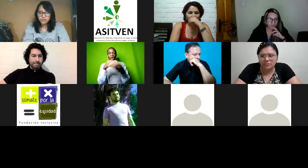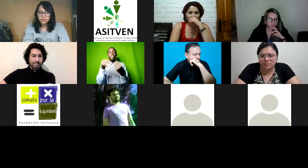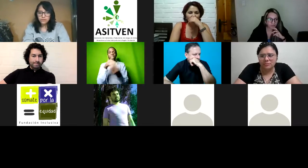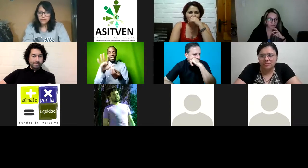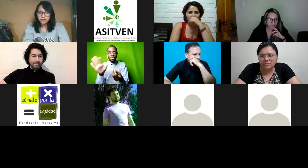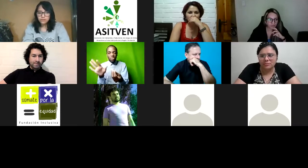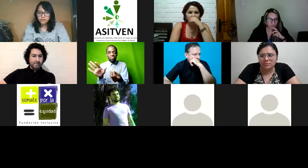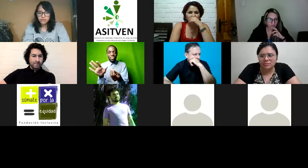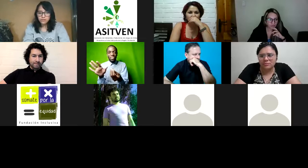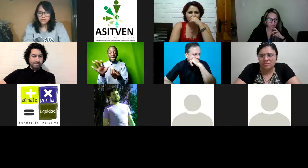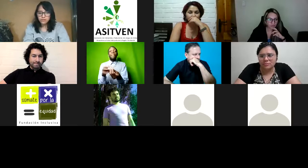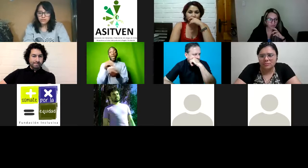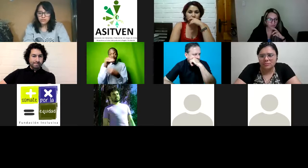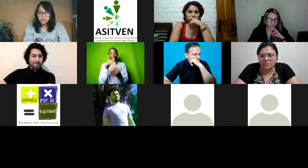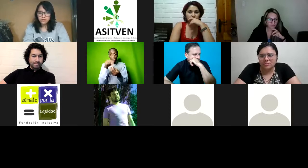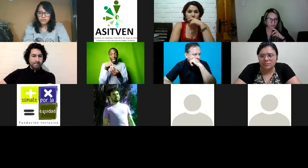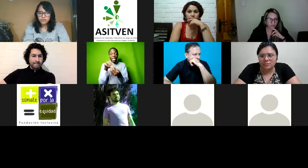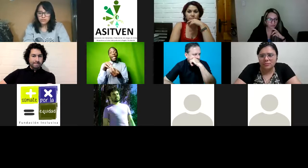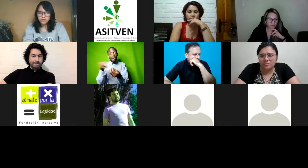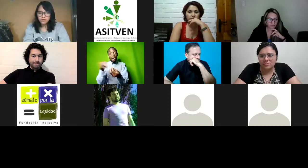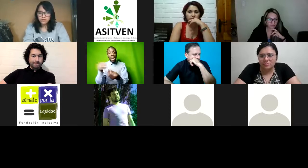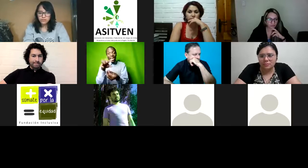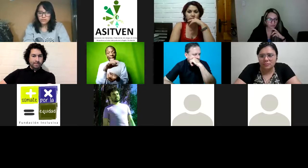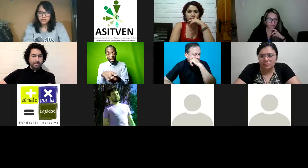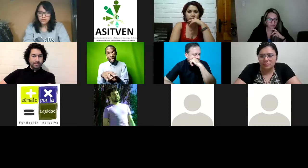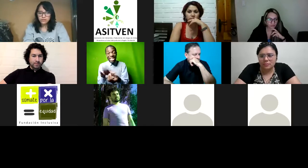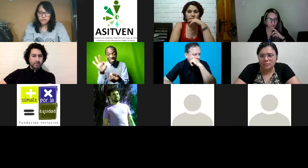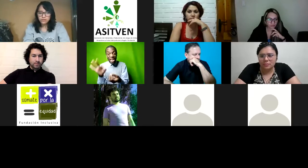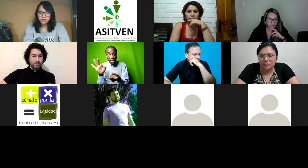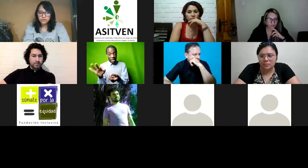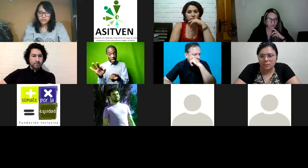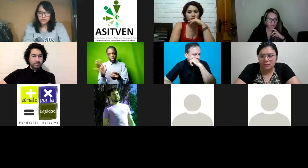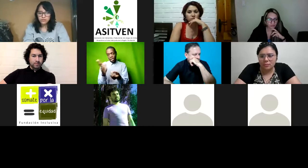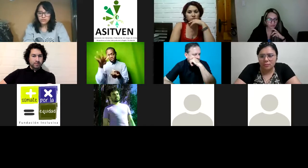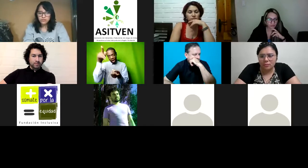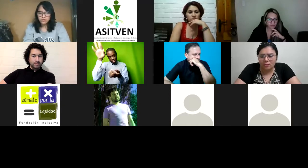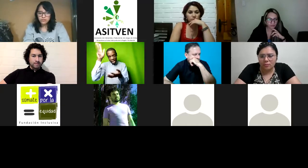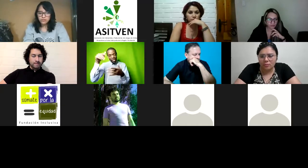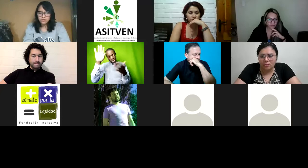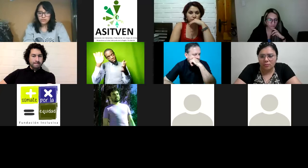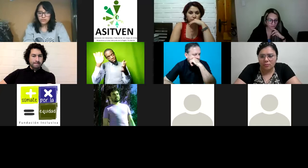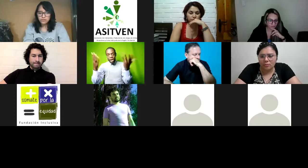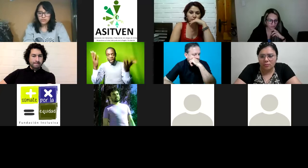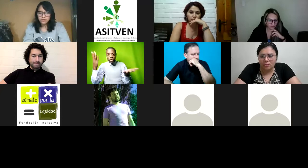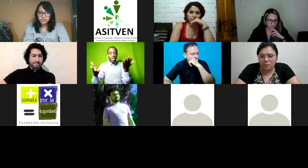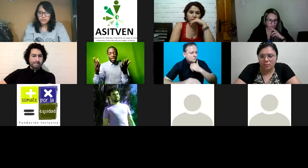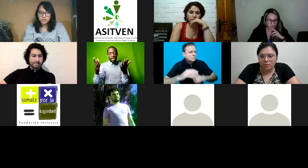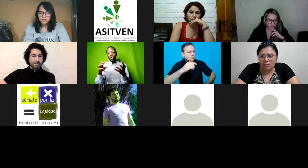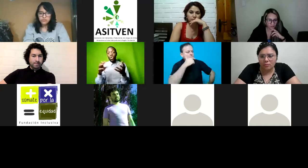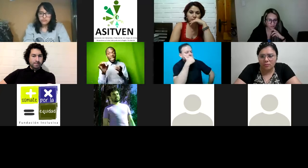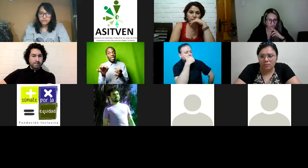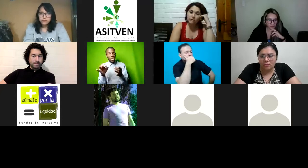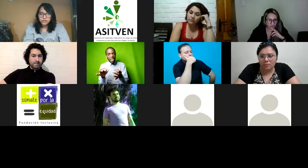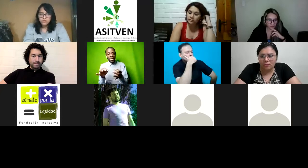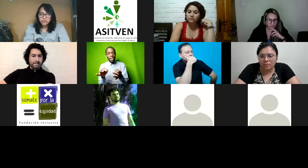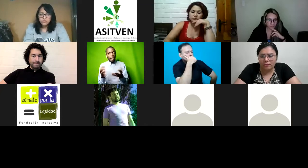es como un picnic, ¿no? Pero que este picnic tenga variantes y bien definidas, o sea, no una variante así como que, bueno, sí, no,